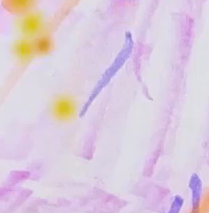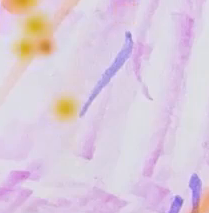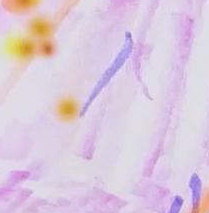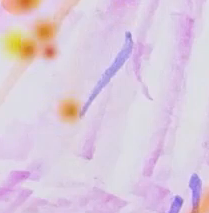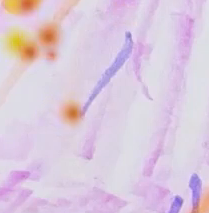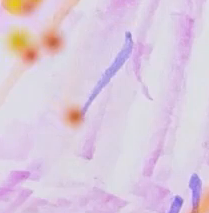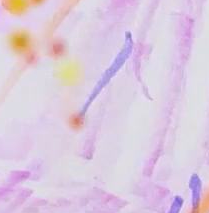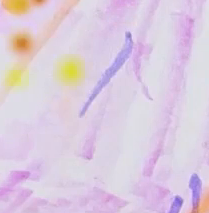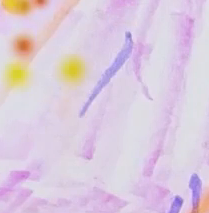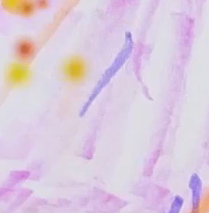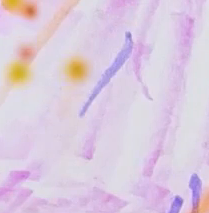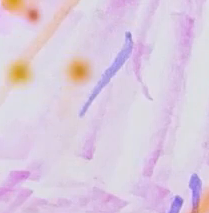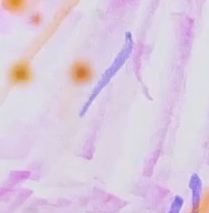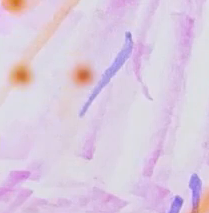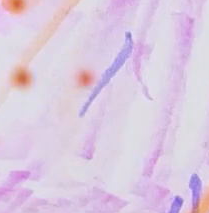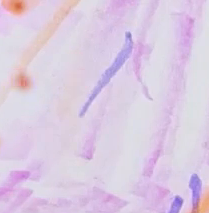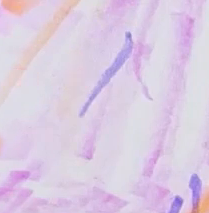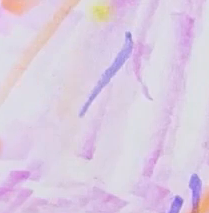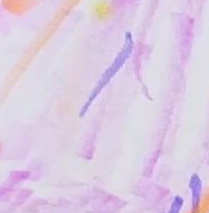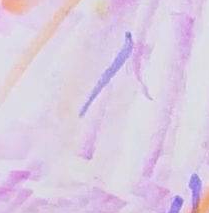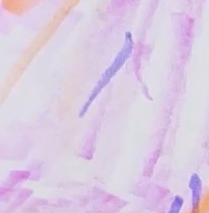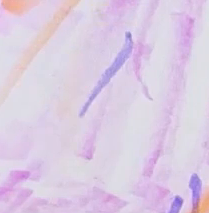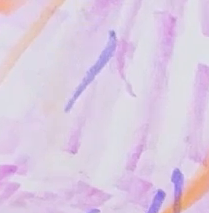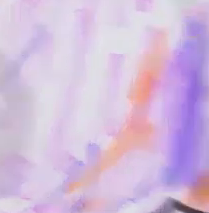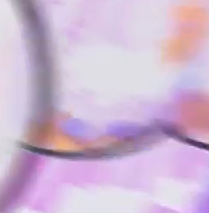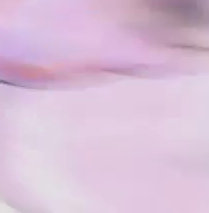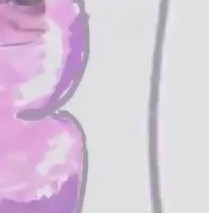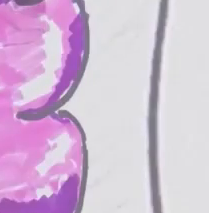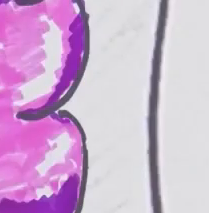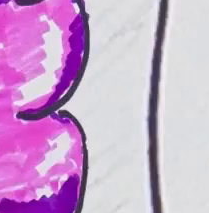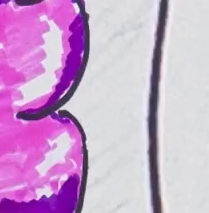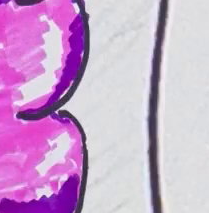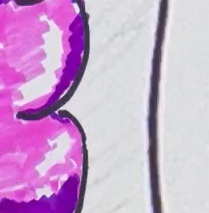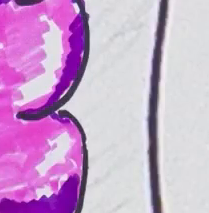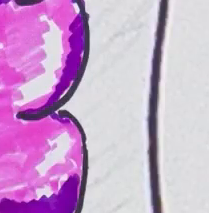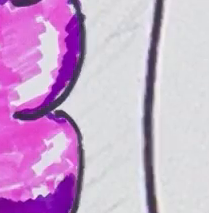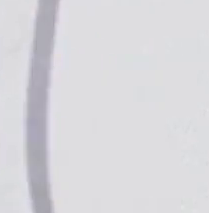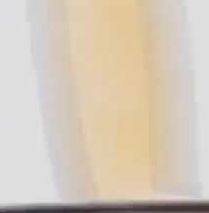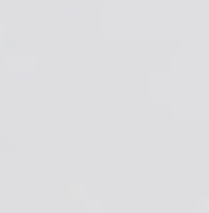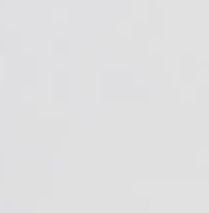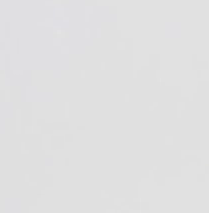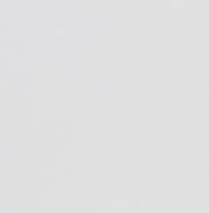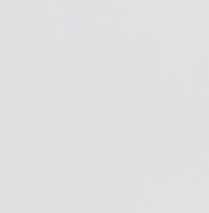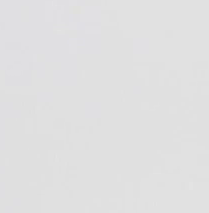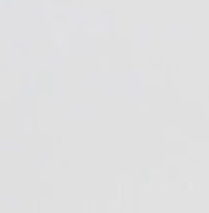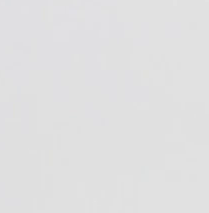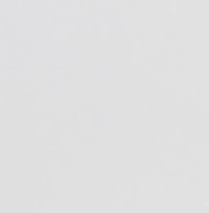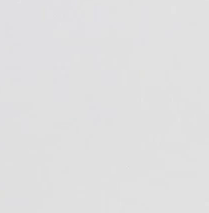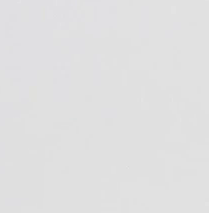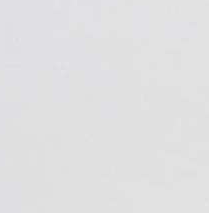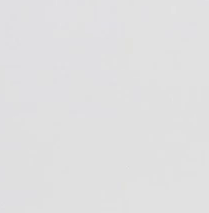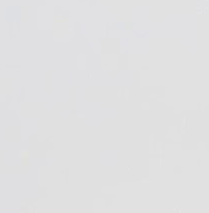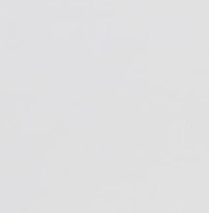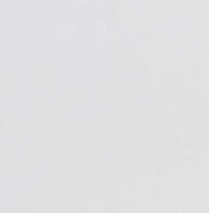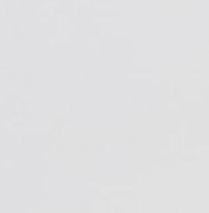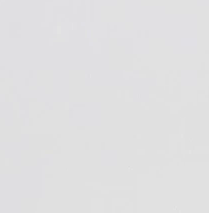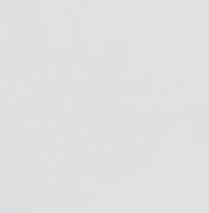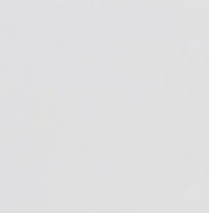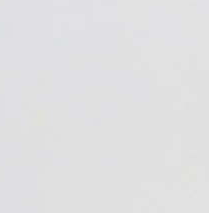perfecto alimento para las bacterias probióticas del BioPlus. Porque el sistema digestivo es nuestro segundo